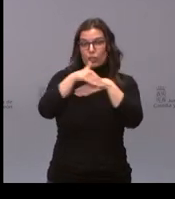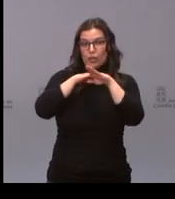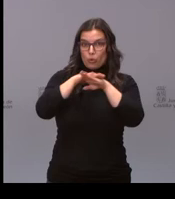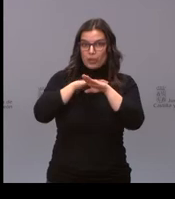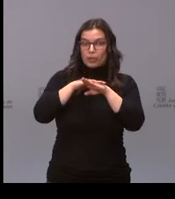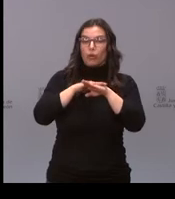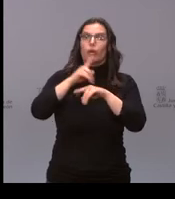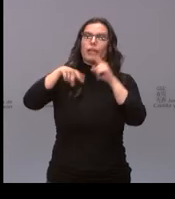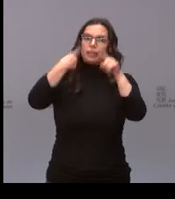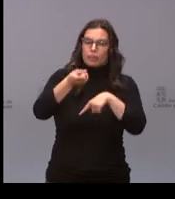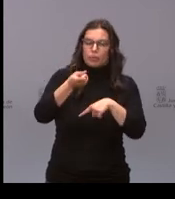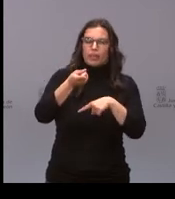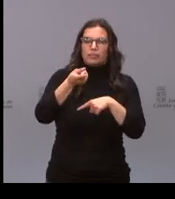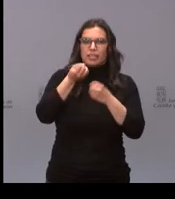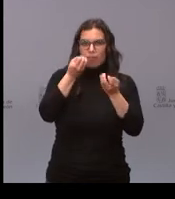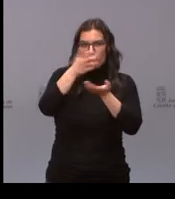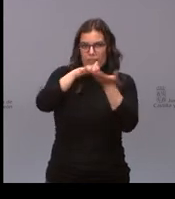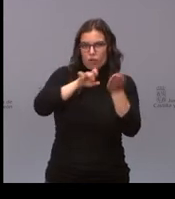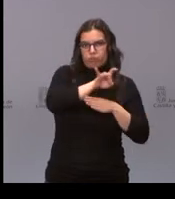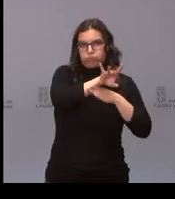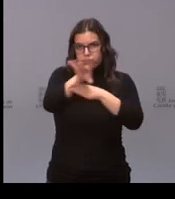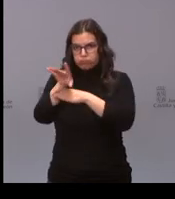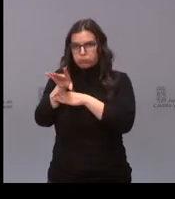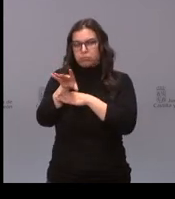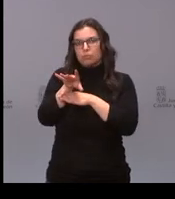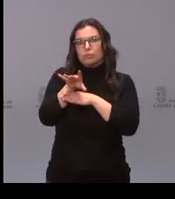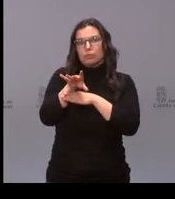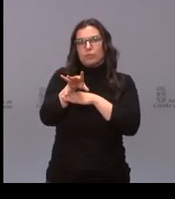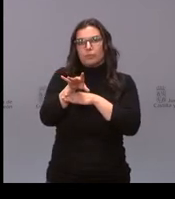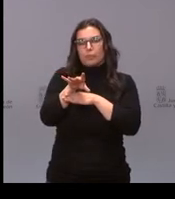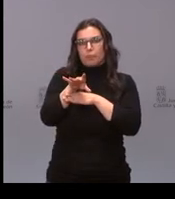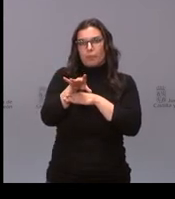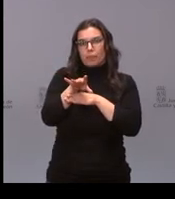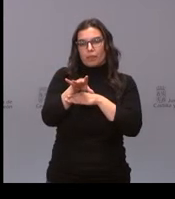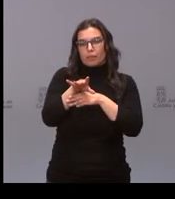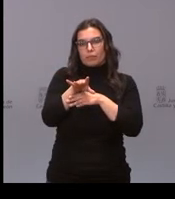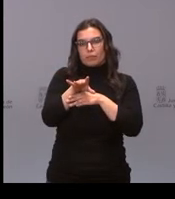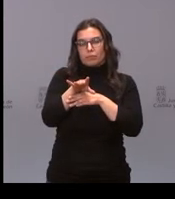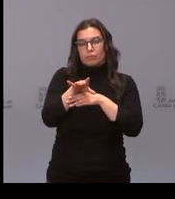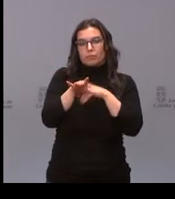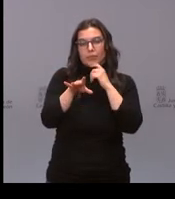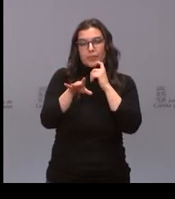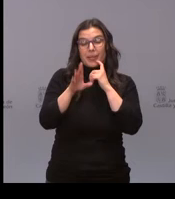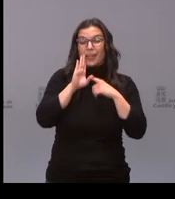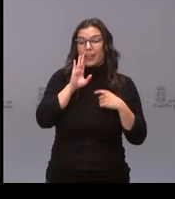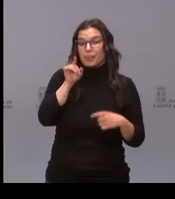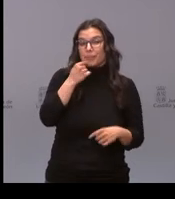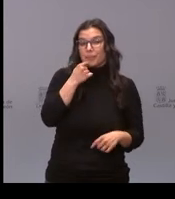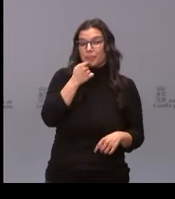vamos a facilitar la información puntual y este asunto que usted ahora me